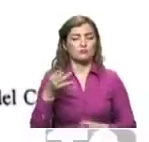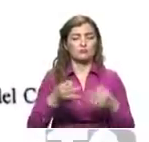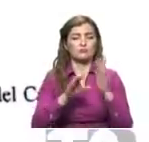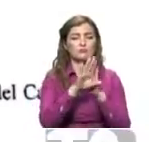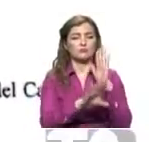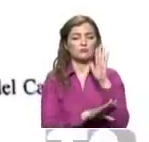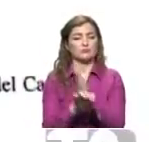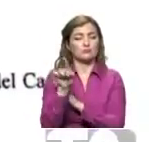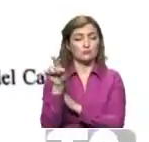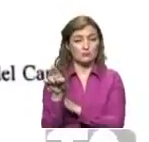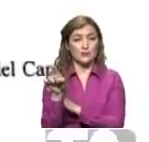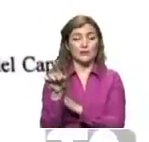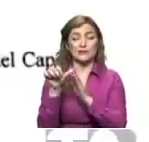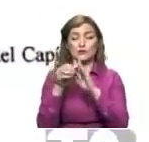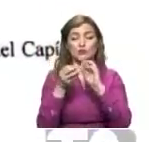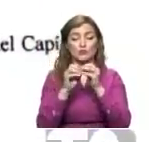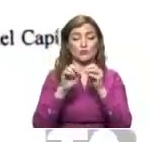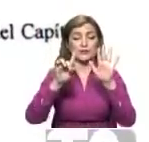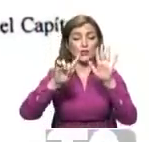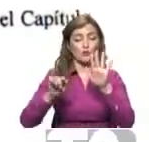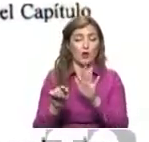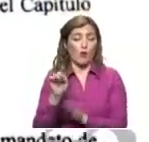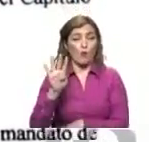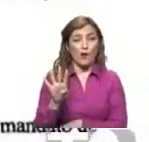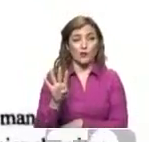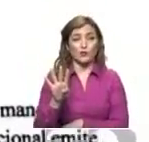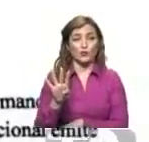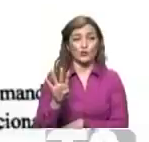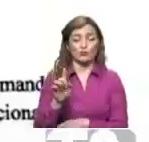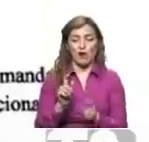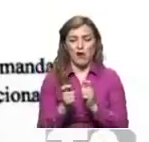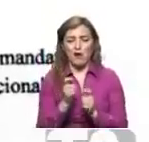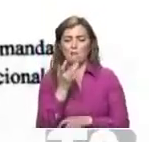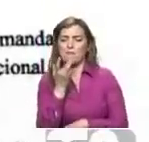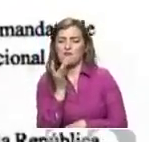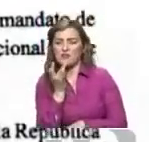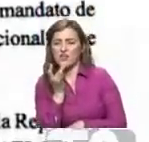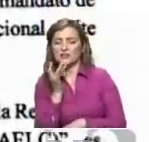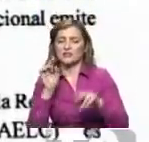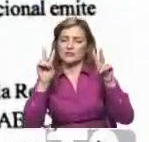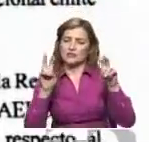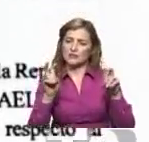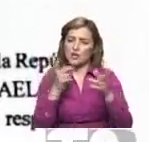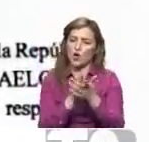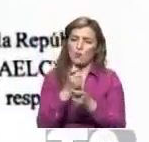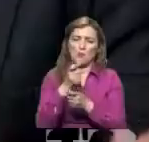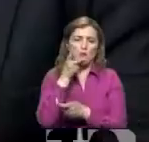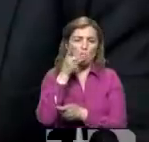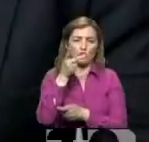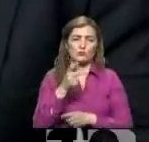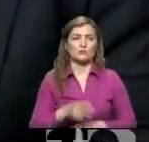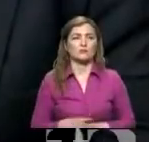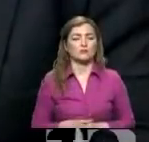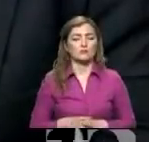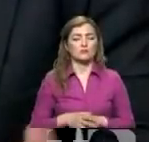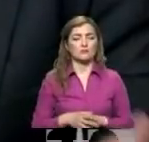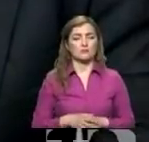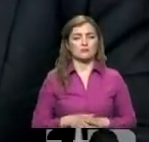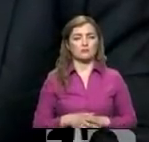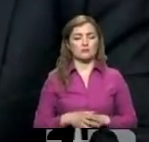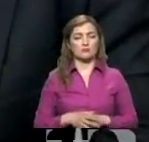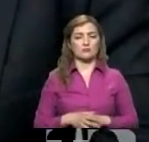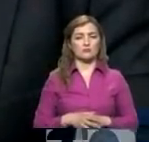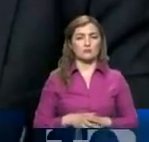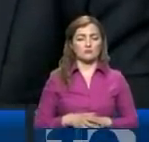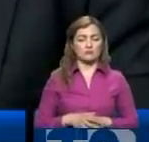Constitucional hizo un reparo al artículo 6,4, que no se ajustaría a dar preferencia en materia de compras públicas. Sí existe eso en el